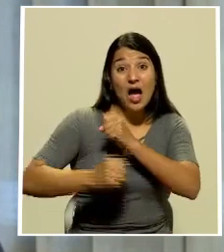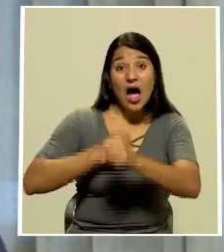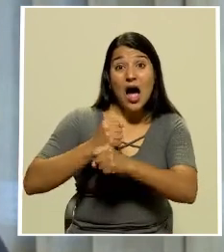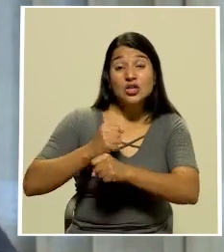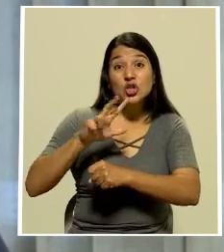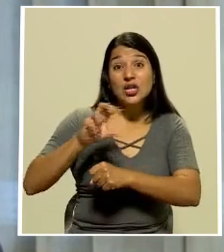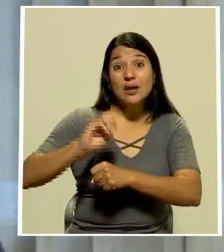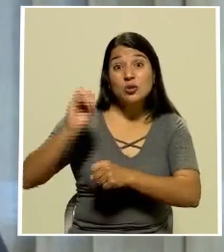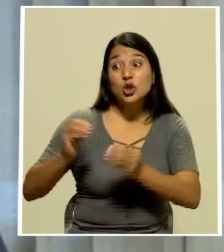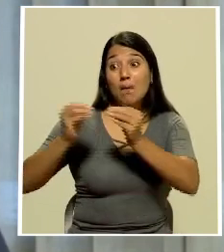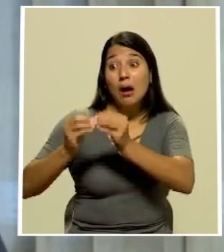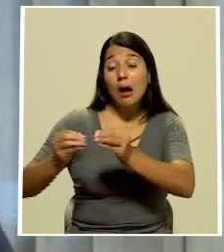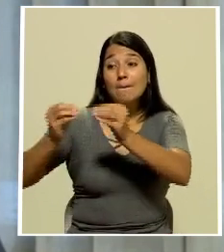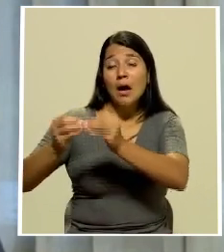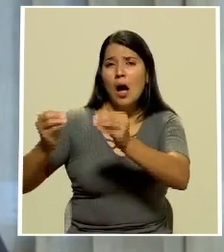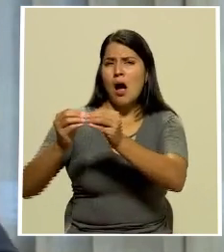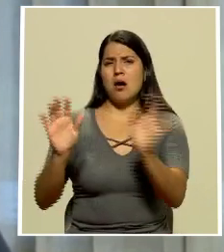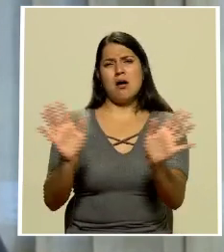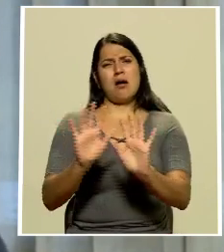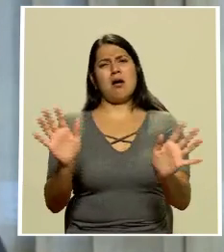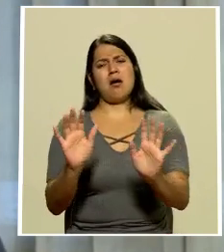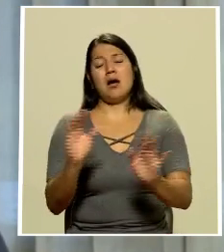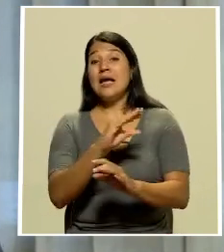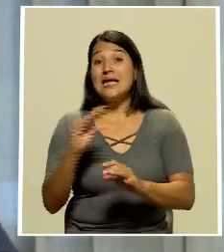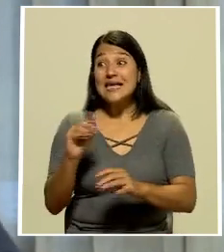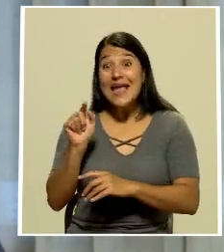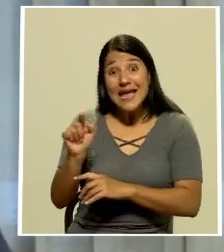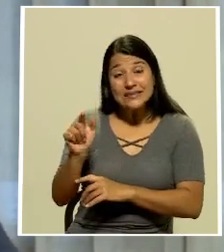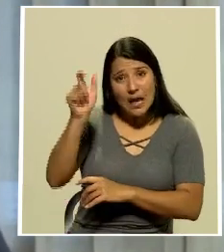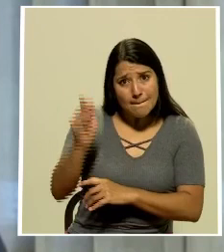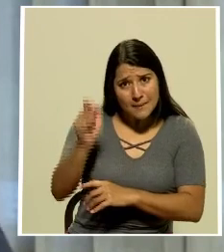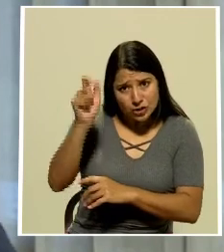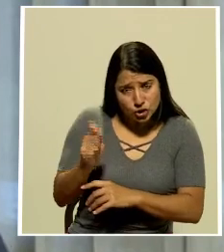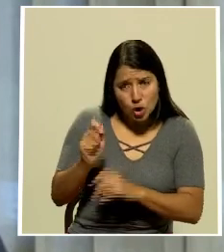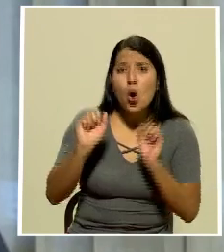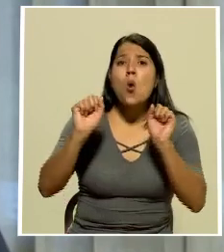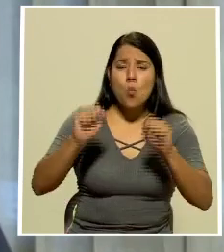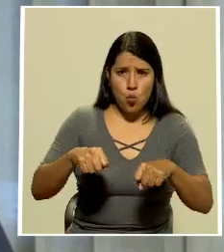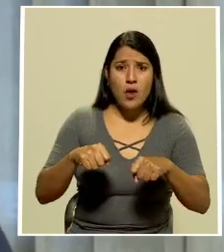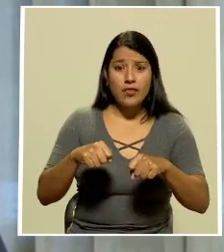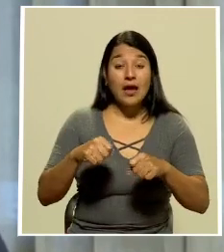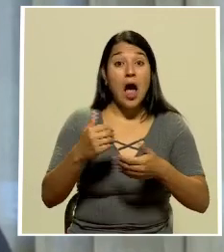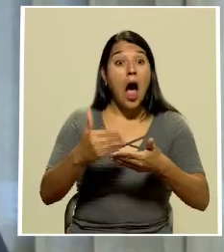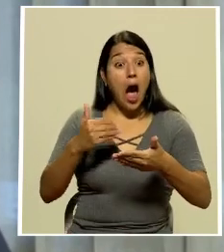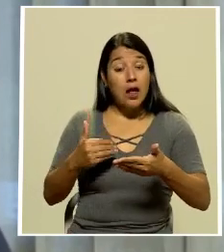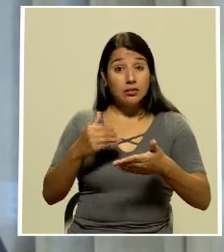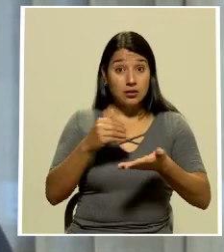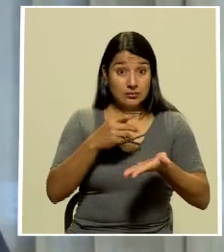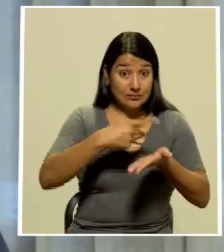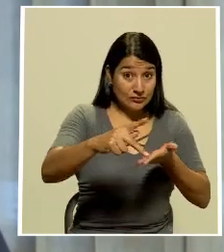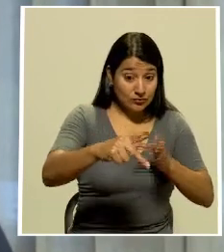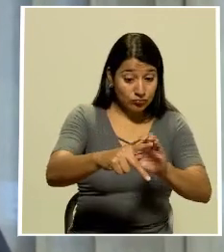pensiones, pero además que éstas sí pueden tener una imposición solidaria de hasta un